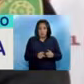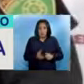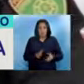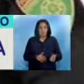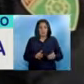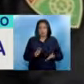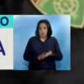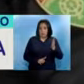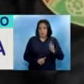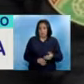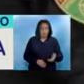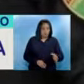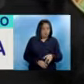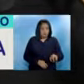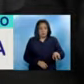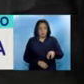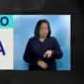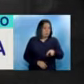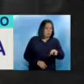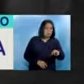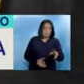vida, en forma